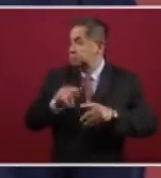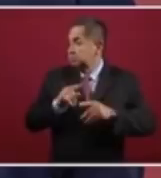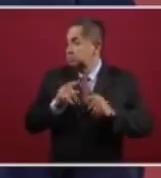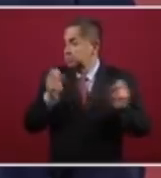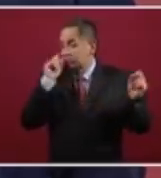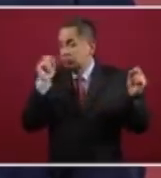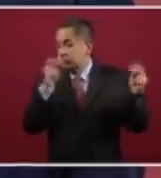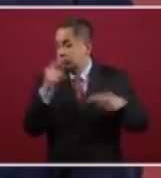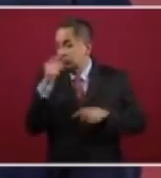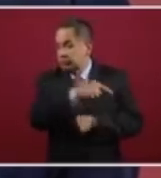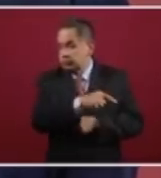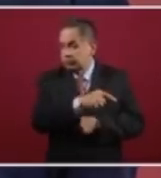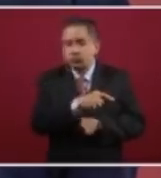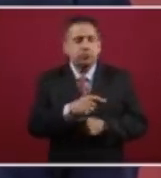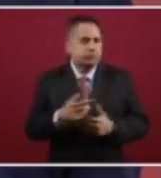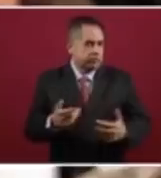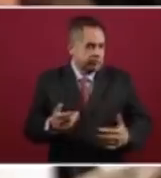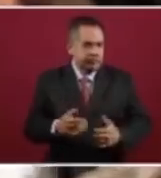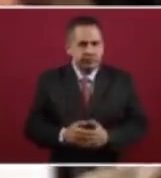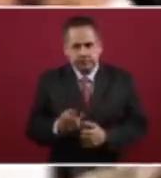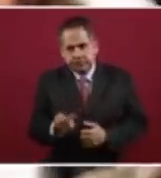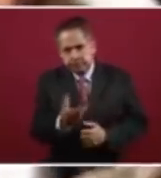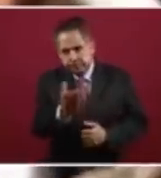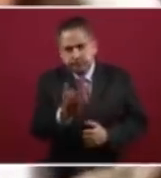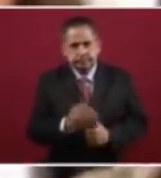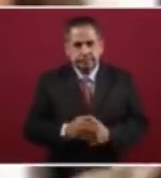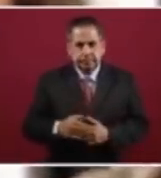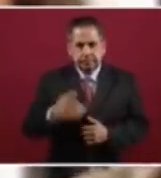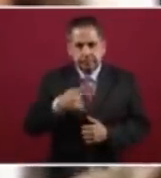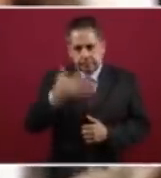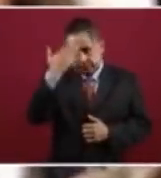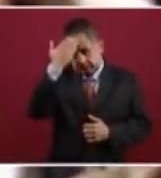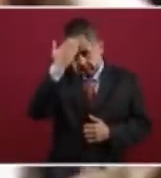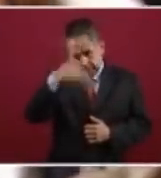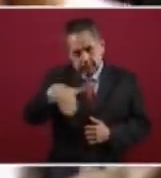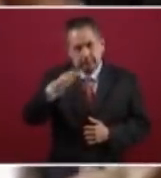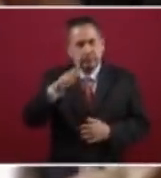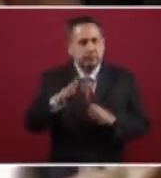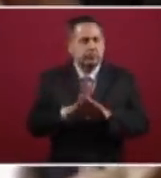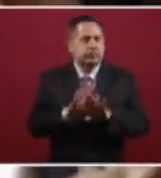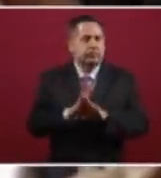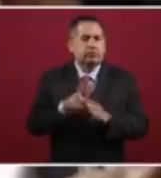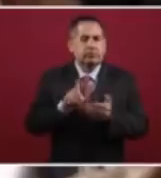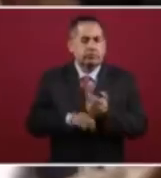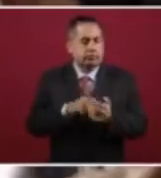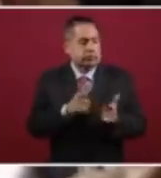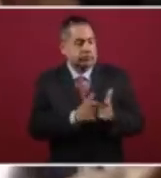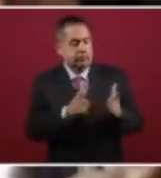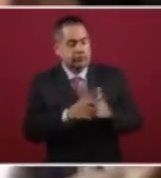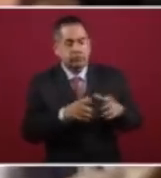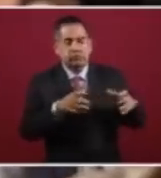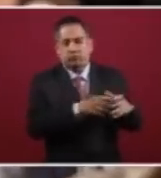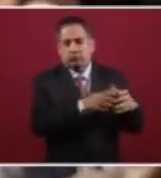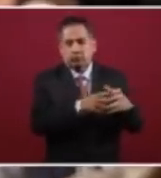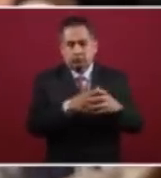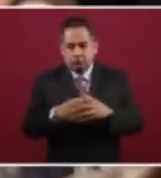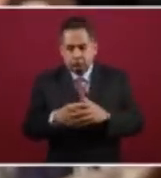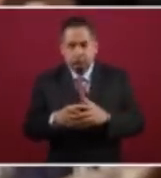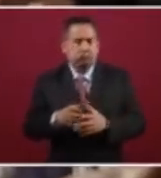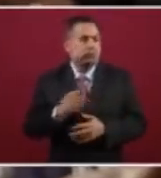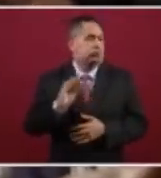esa materia, presidente, preguntarle pues si ustedes ya tienen información acerca de estos grupos, si están